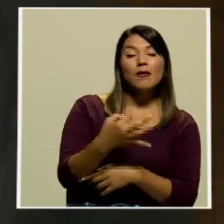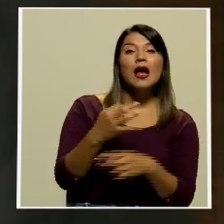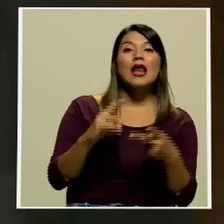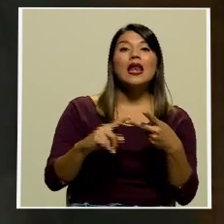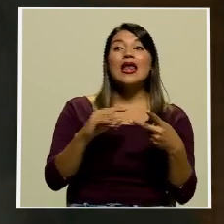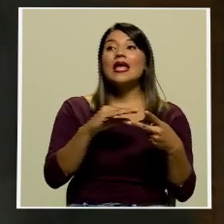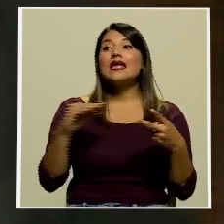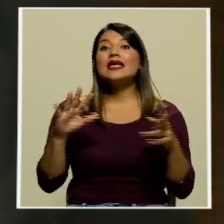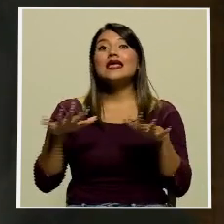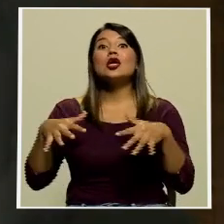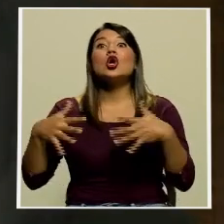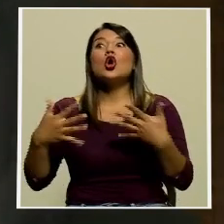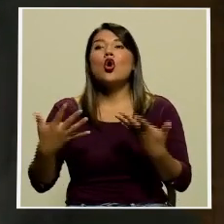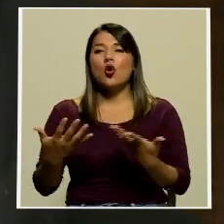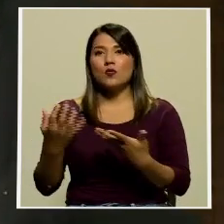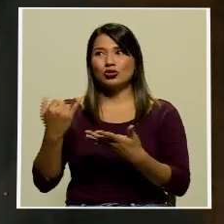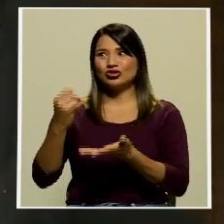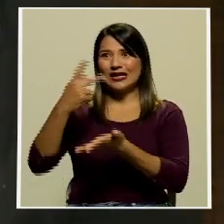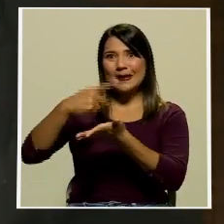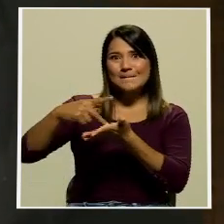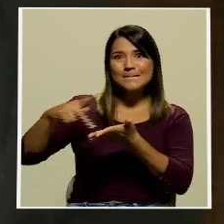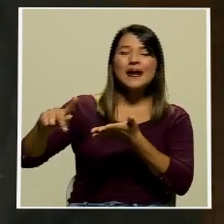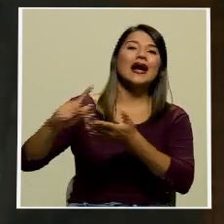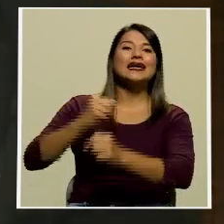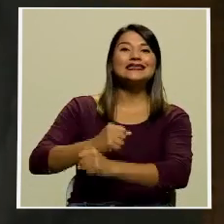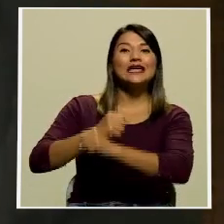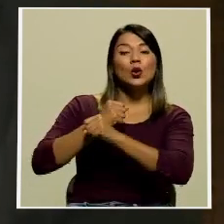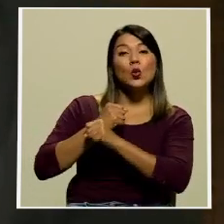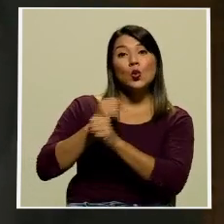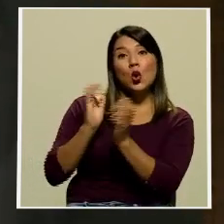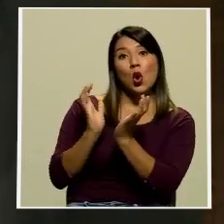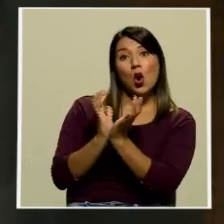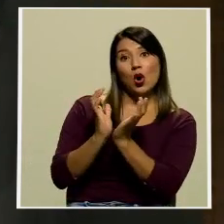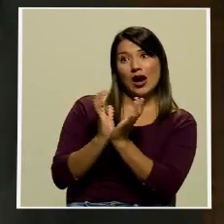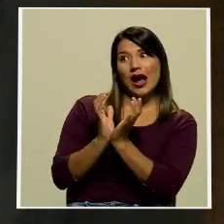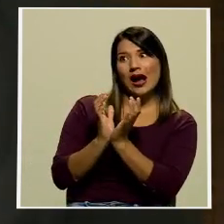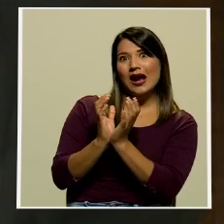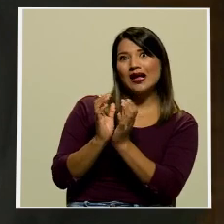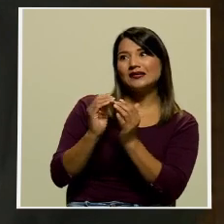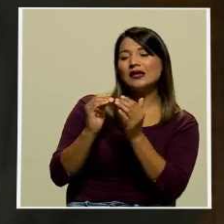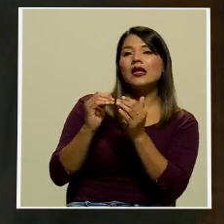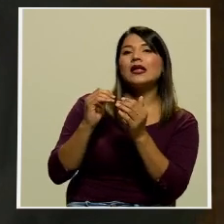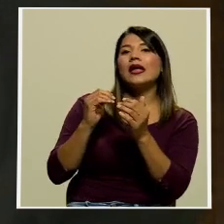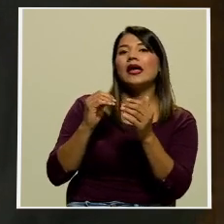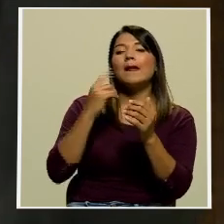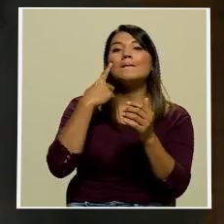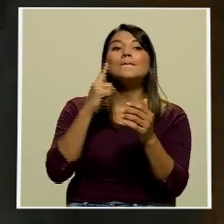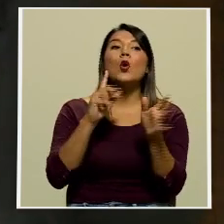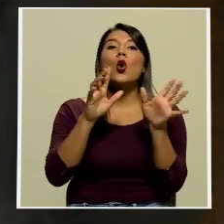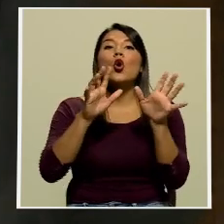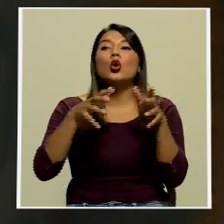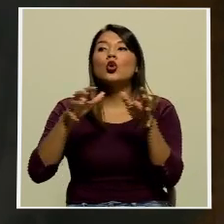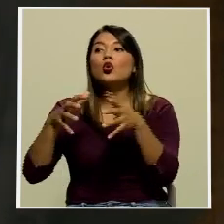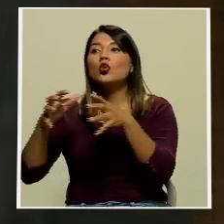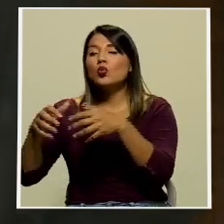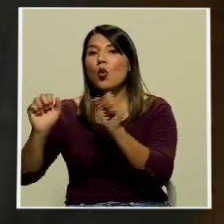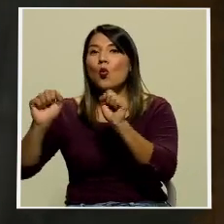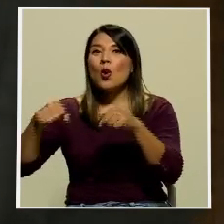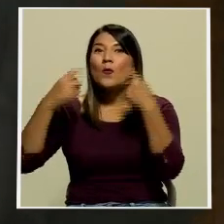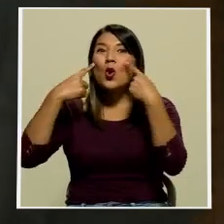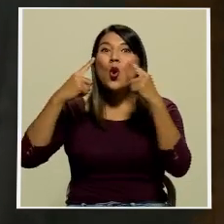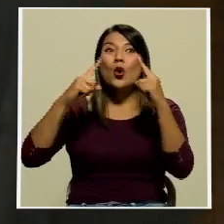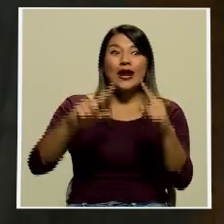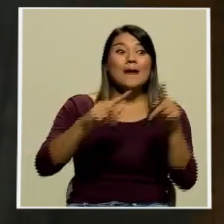obrero-patronales de forma escalonada podemos lograr una reincorporación de la informalidad a la formalidad.